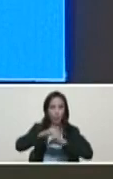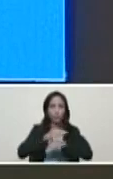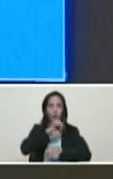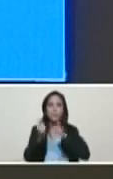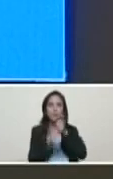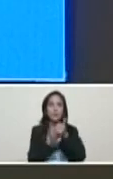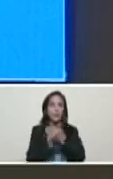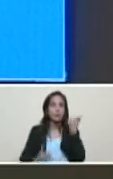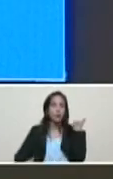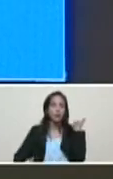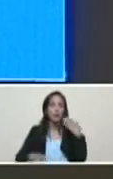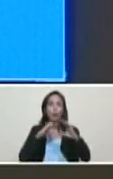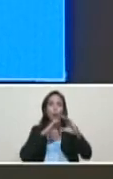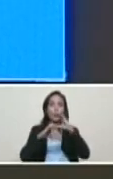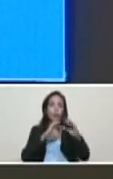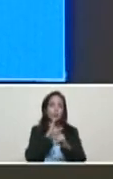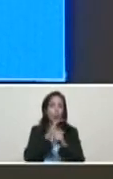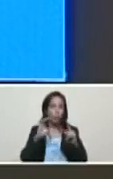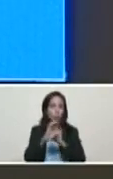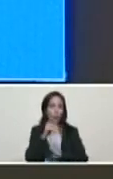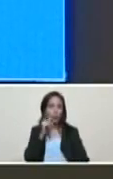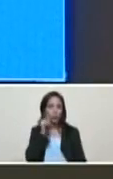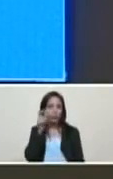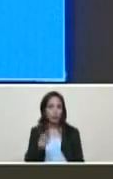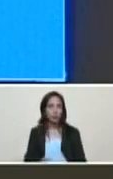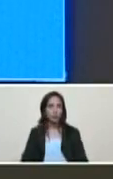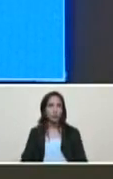vicepresidente de Comunicación y Cultura,